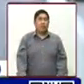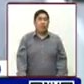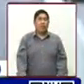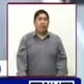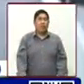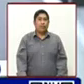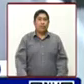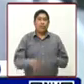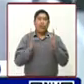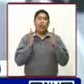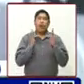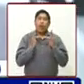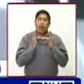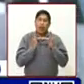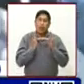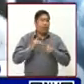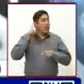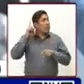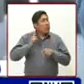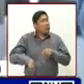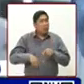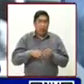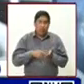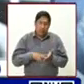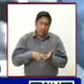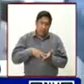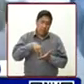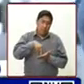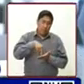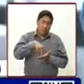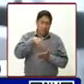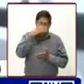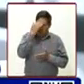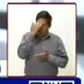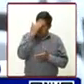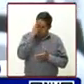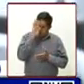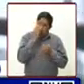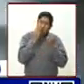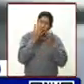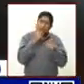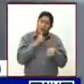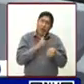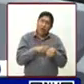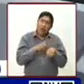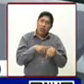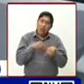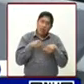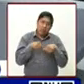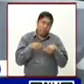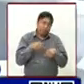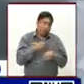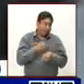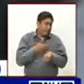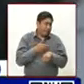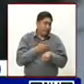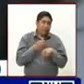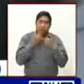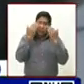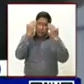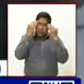quiere escaparse. Está en cama, no puede levantarse y no sé cuánto tiempo más va a tardar.